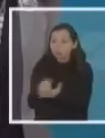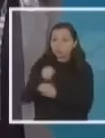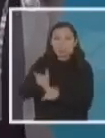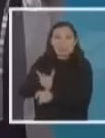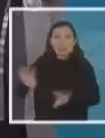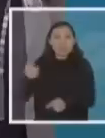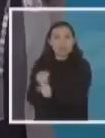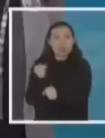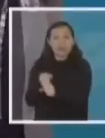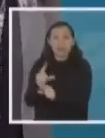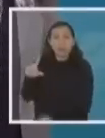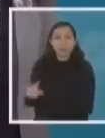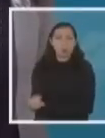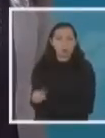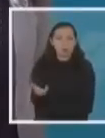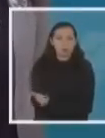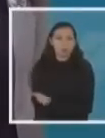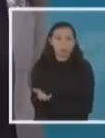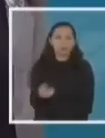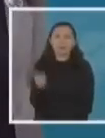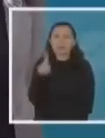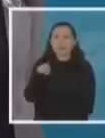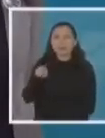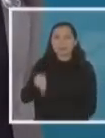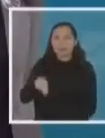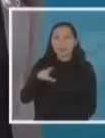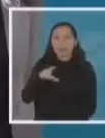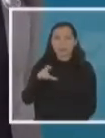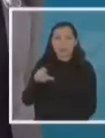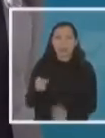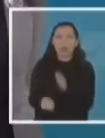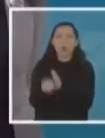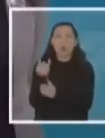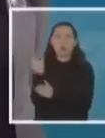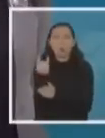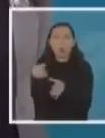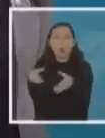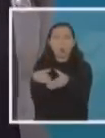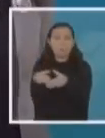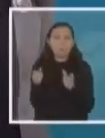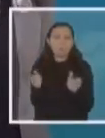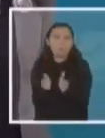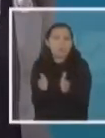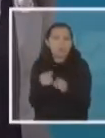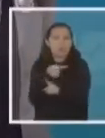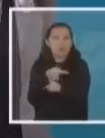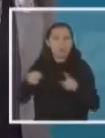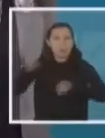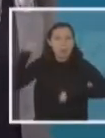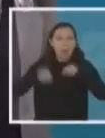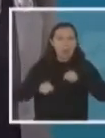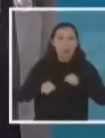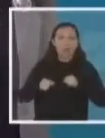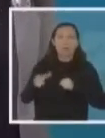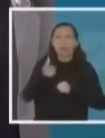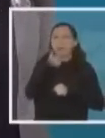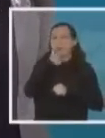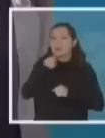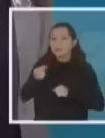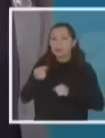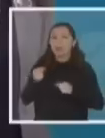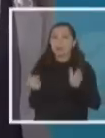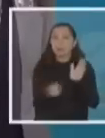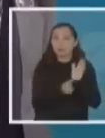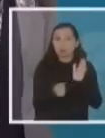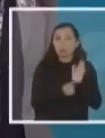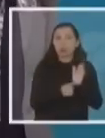cómo se va a implementar esta legislación. Hola, Néstor. Hola, ¿cómo están? Muy buenos días. Claro, hay muchas dudas o preguntas que hacen nuestros auditores respecto a